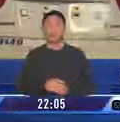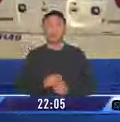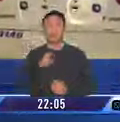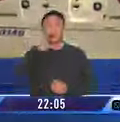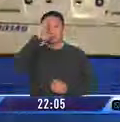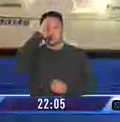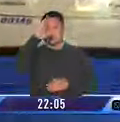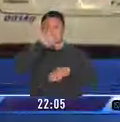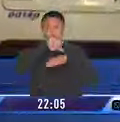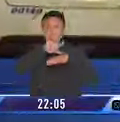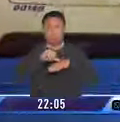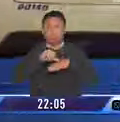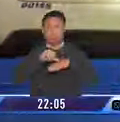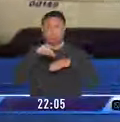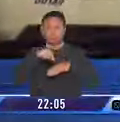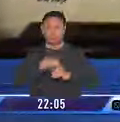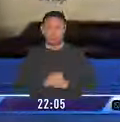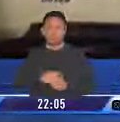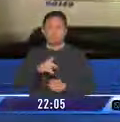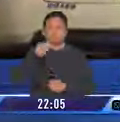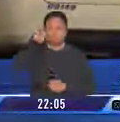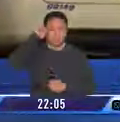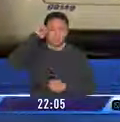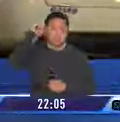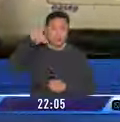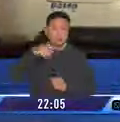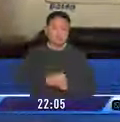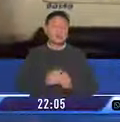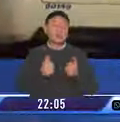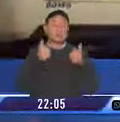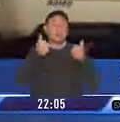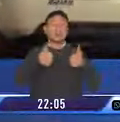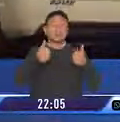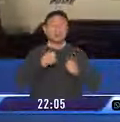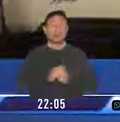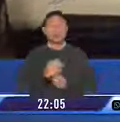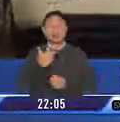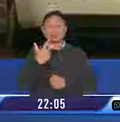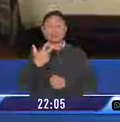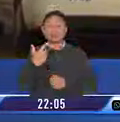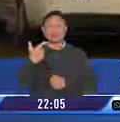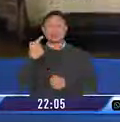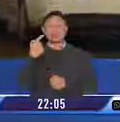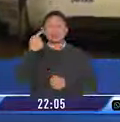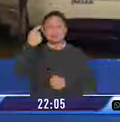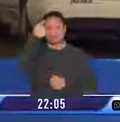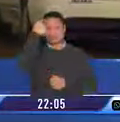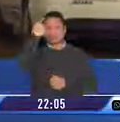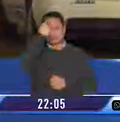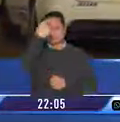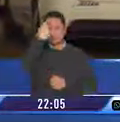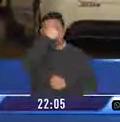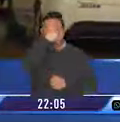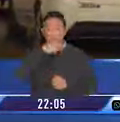Medicina Legal. Recordemos que el candidato recibió 3 impactos de bala al estilo